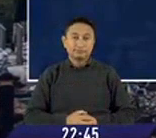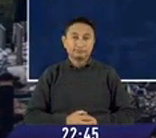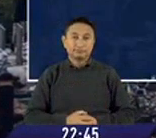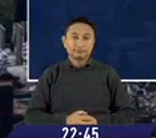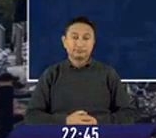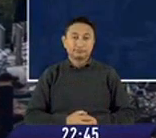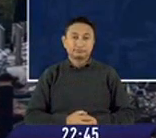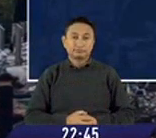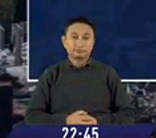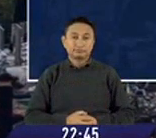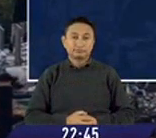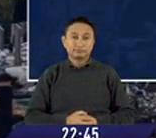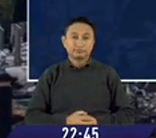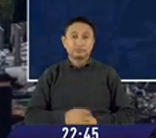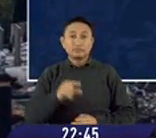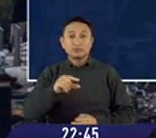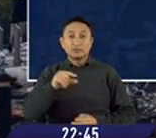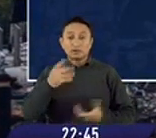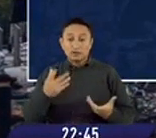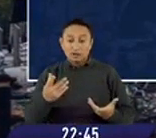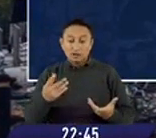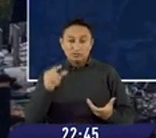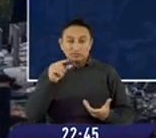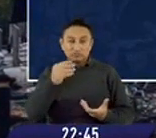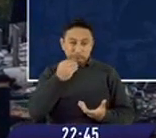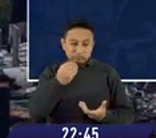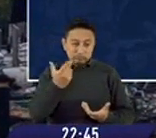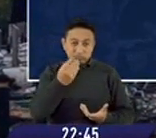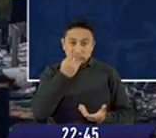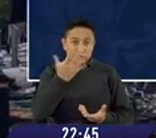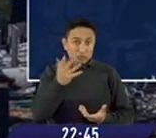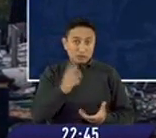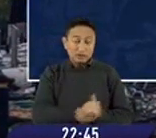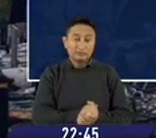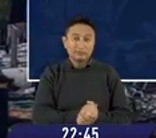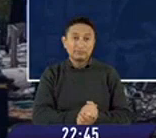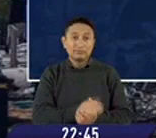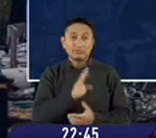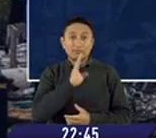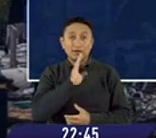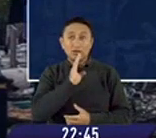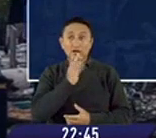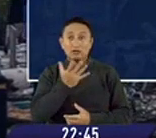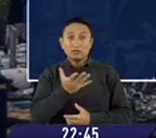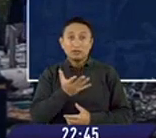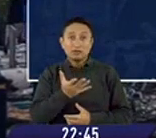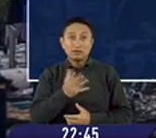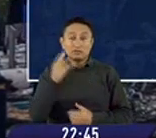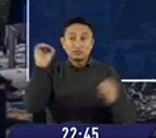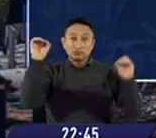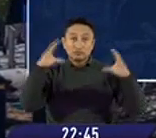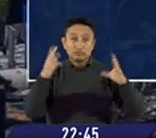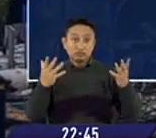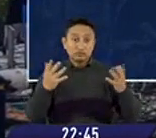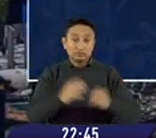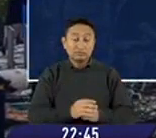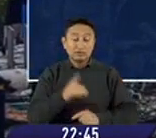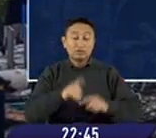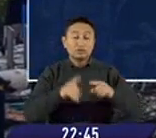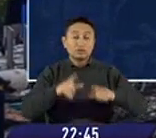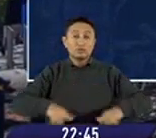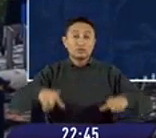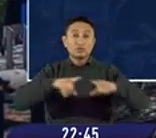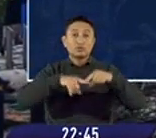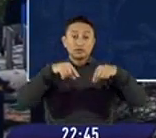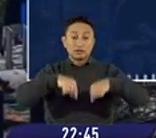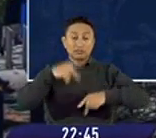pasándola con lo poquito que encontremos, porque no hay comida, no hay agua, no hay luz. En algunos puntos de